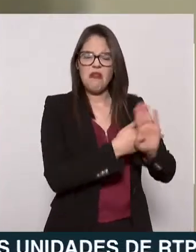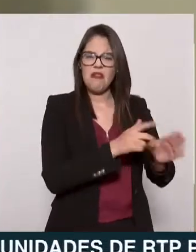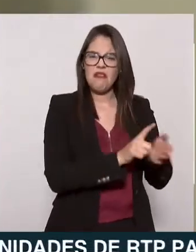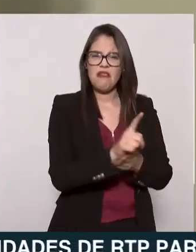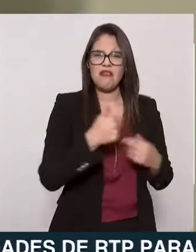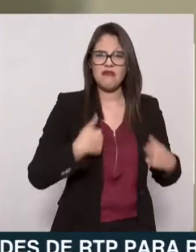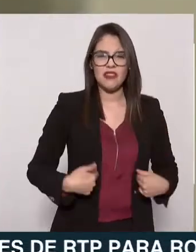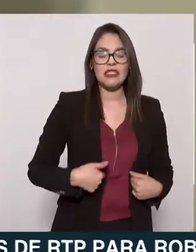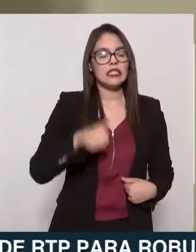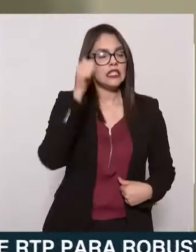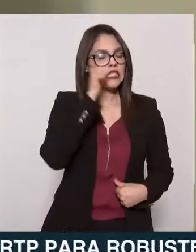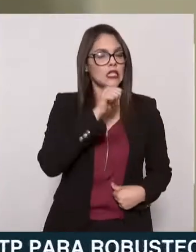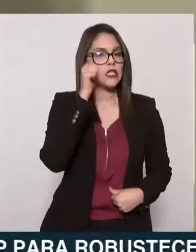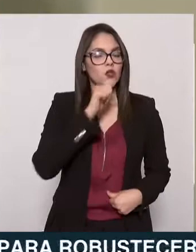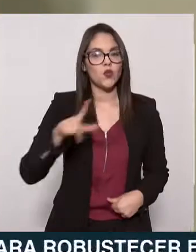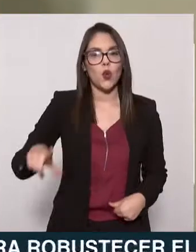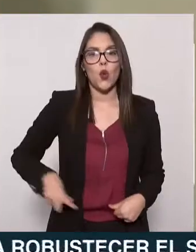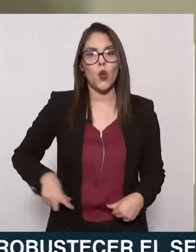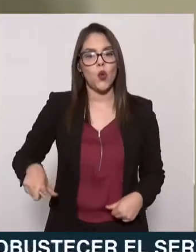era el Estado.